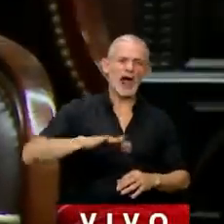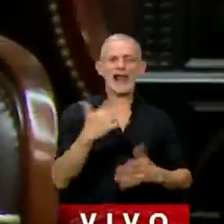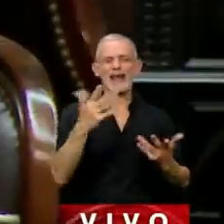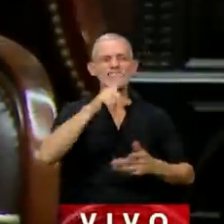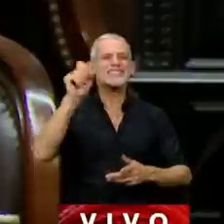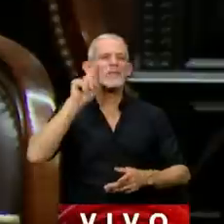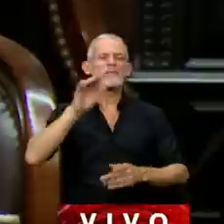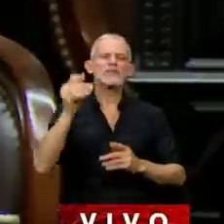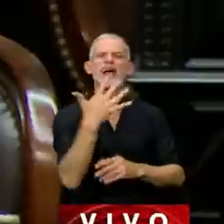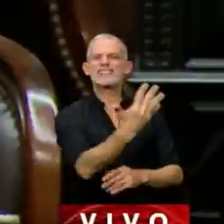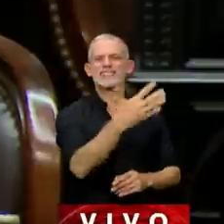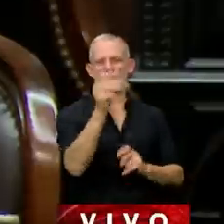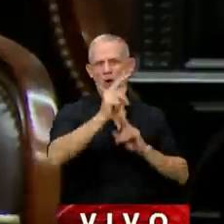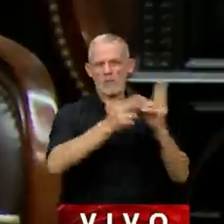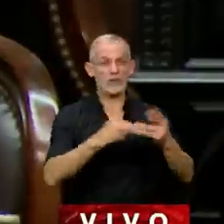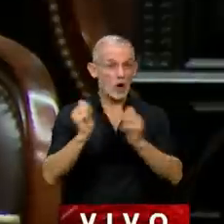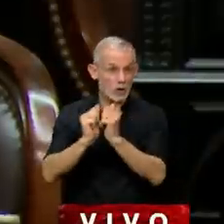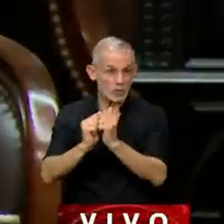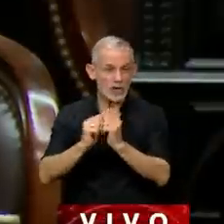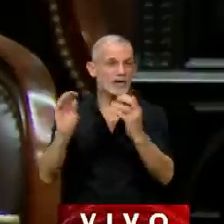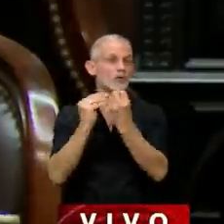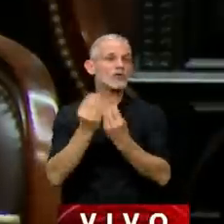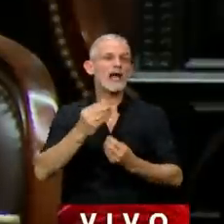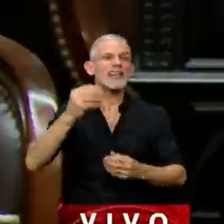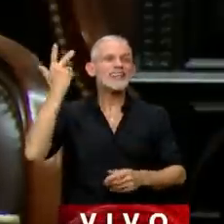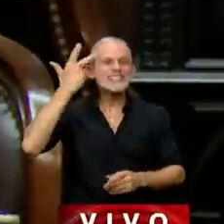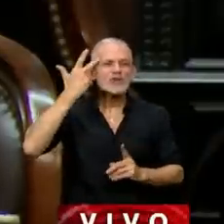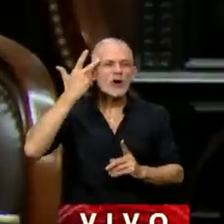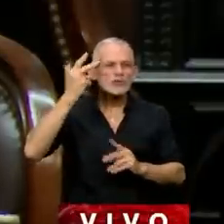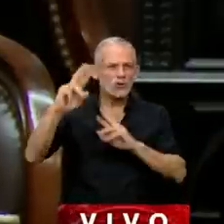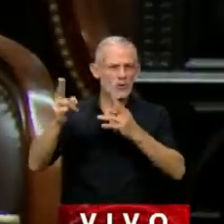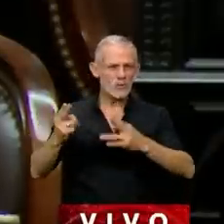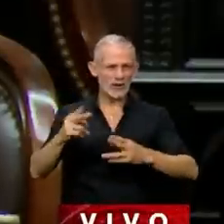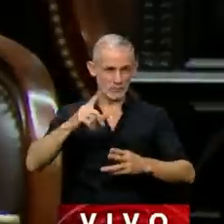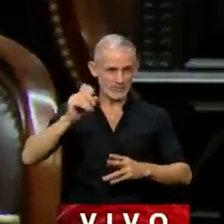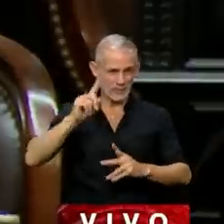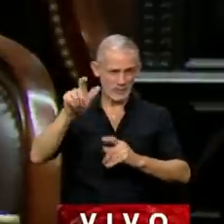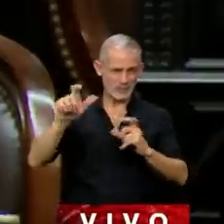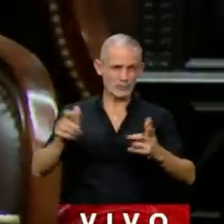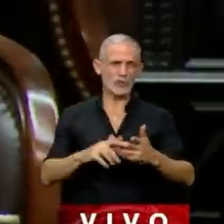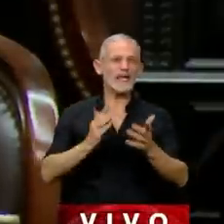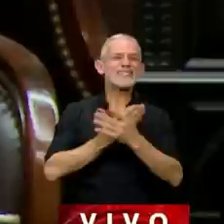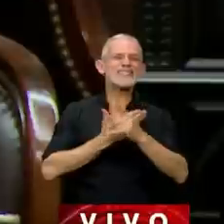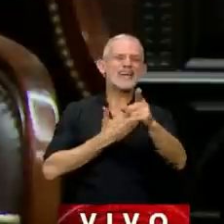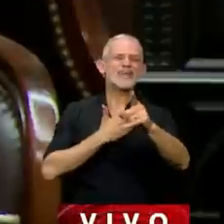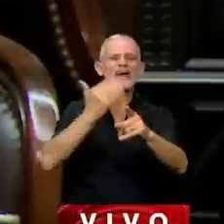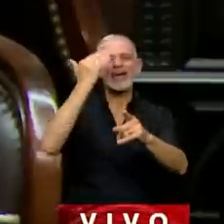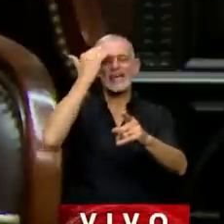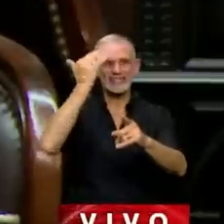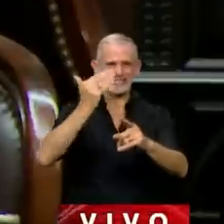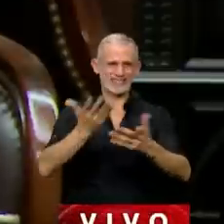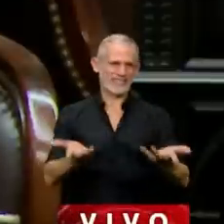cada 100.000 habitantes, en Rosario son 18 homicidios cada 100.000 habitantes y en la ciudad de Santa Fe